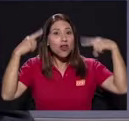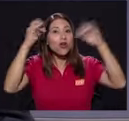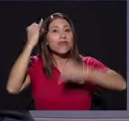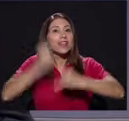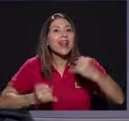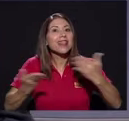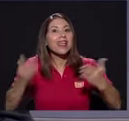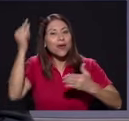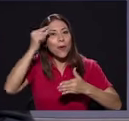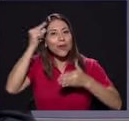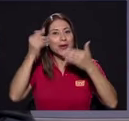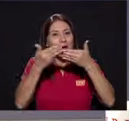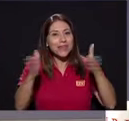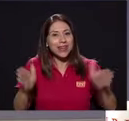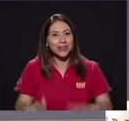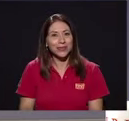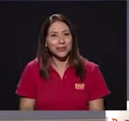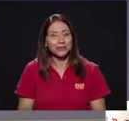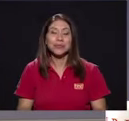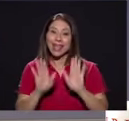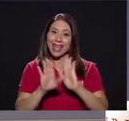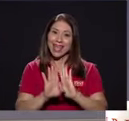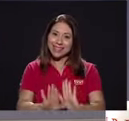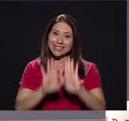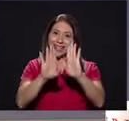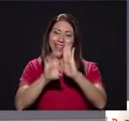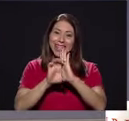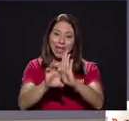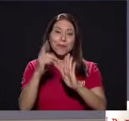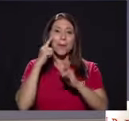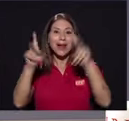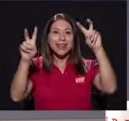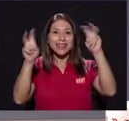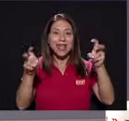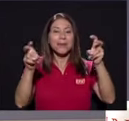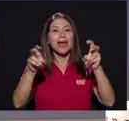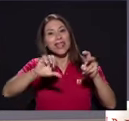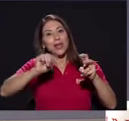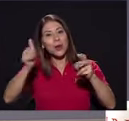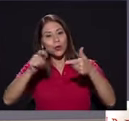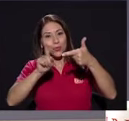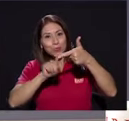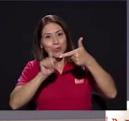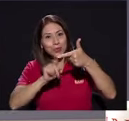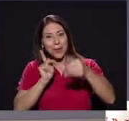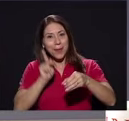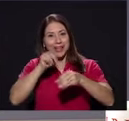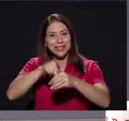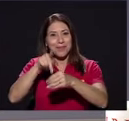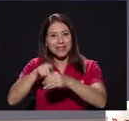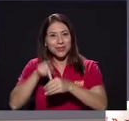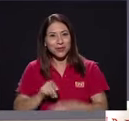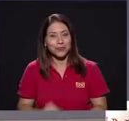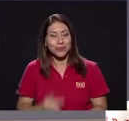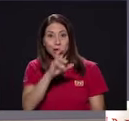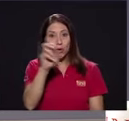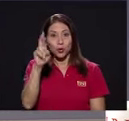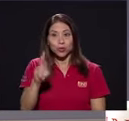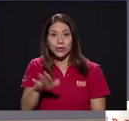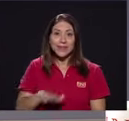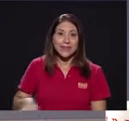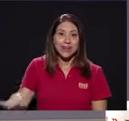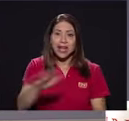abierto. Ahí hubo gobierno abierto. Un excelente ejemplo para introducir el tema del otro principio, que es el de participación. Que en el caso